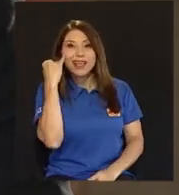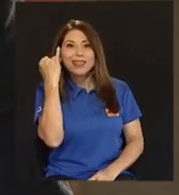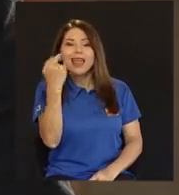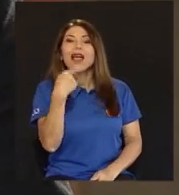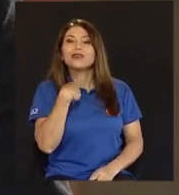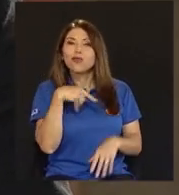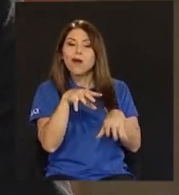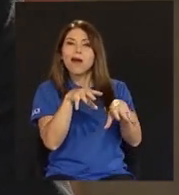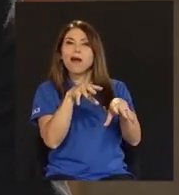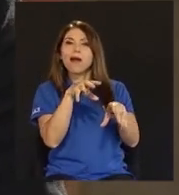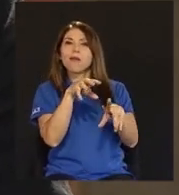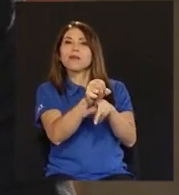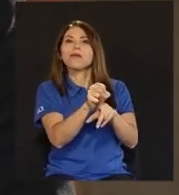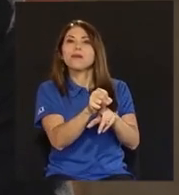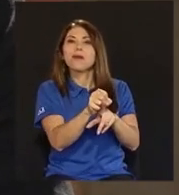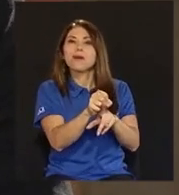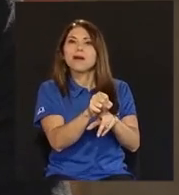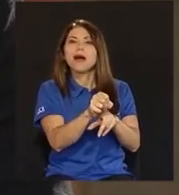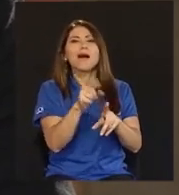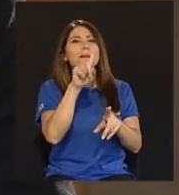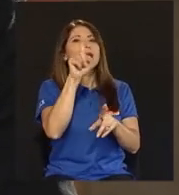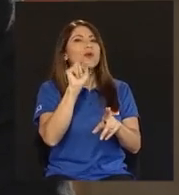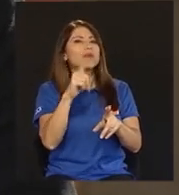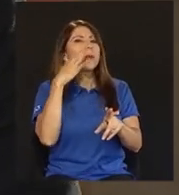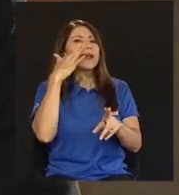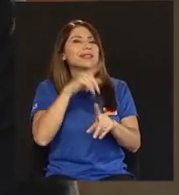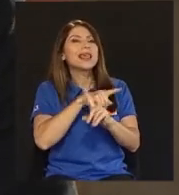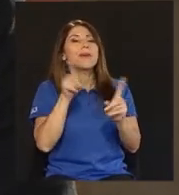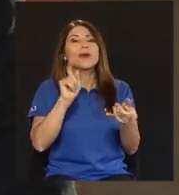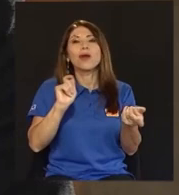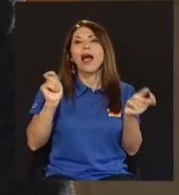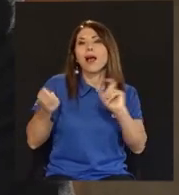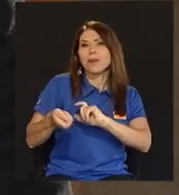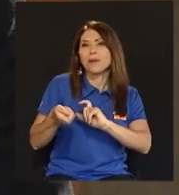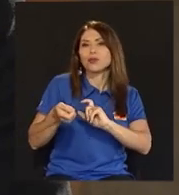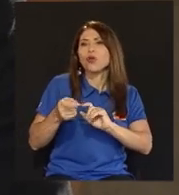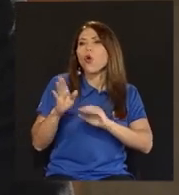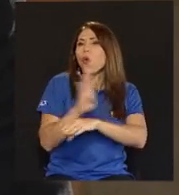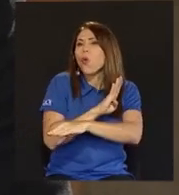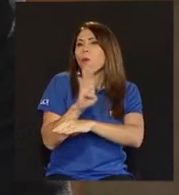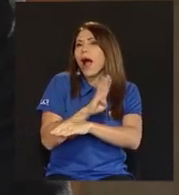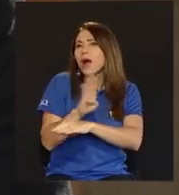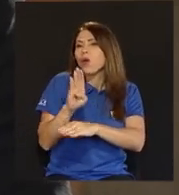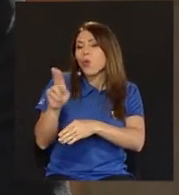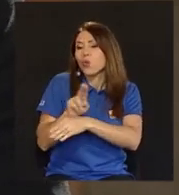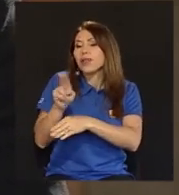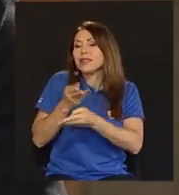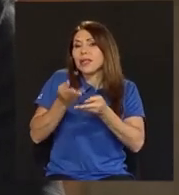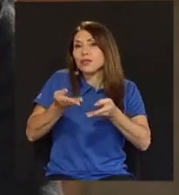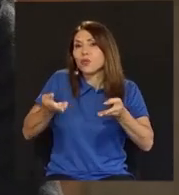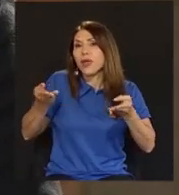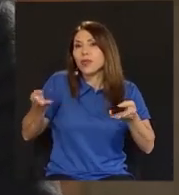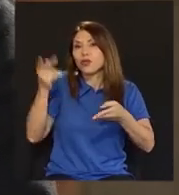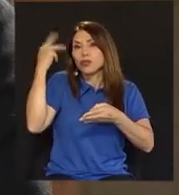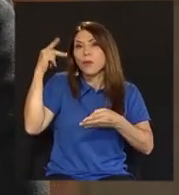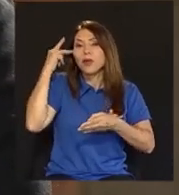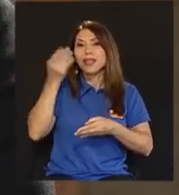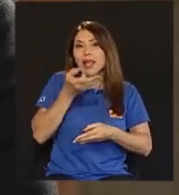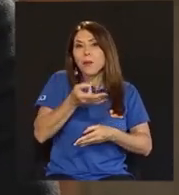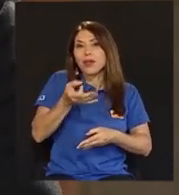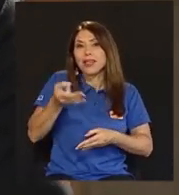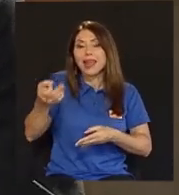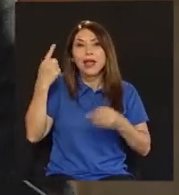cambiemos, la pregunta es muy parecida, nada más cambiemos cómo un banco central debe usar los instrumentos de política monetaria para lograr no un